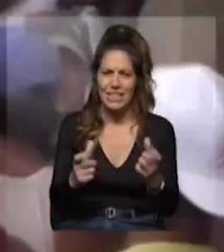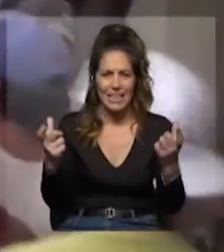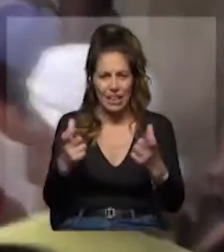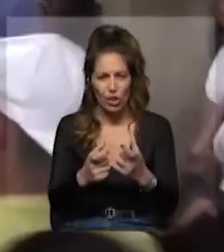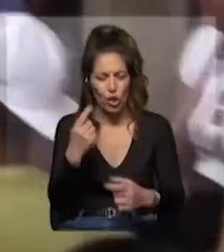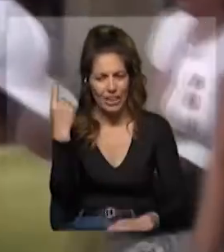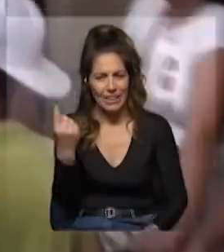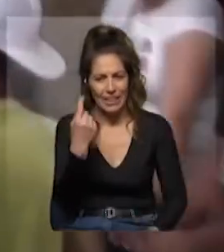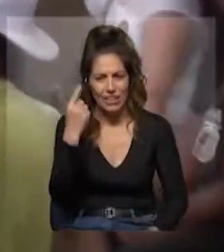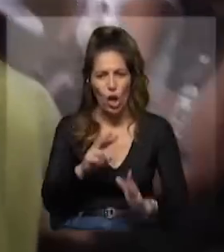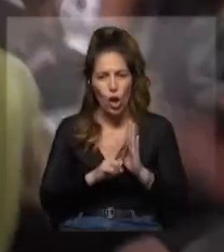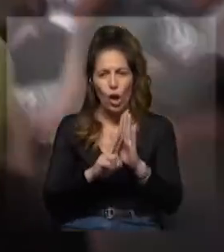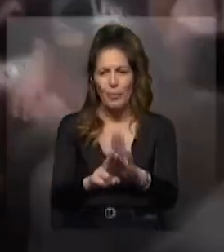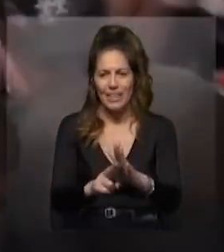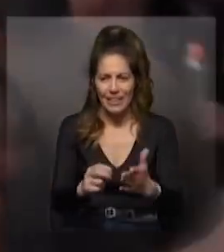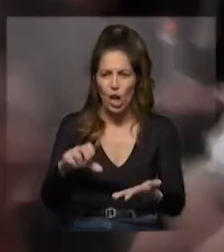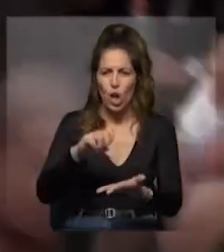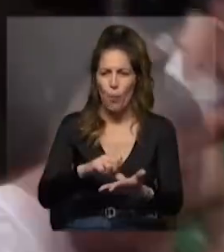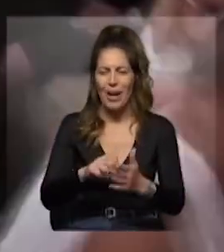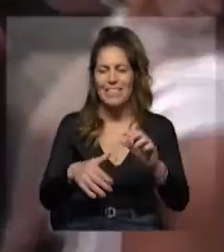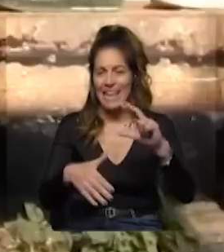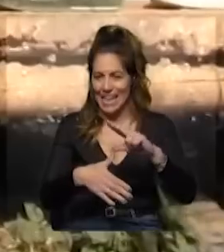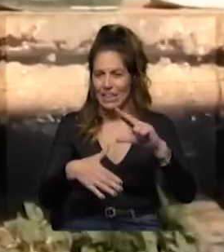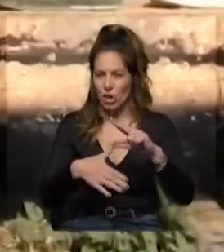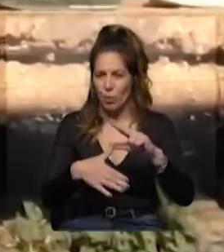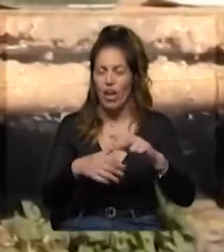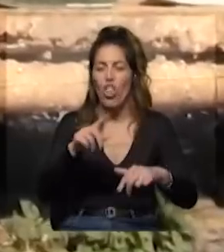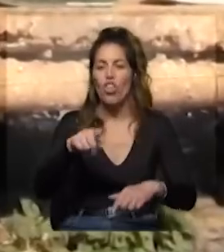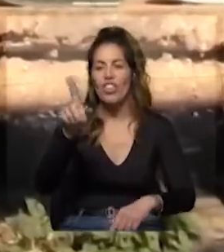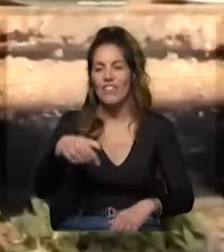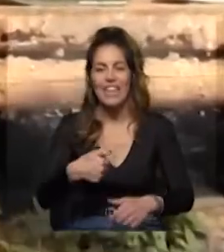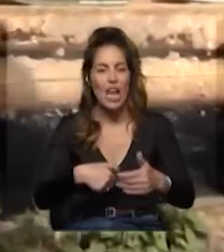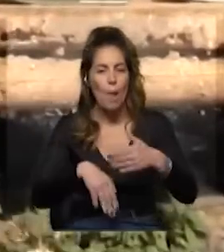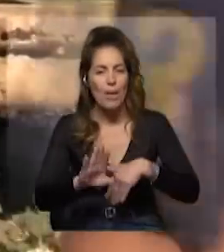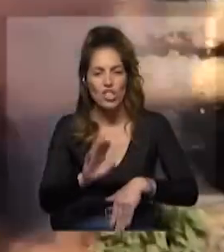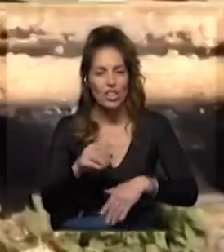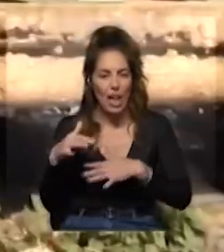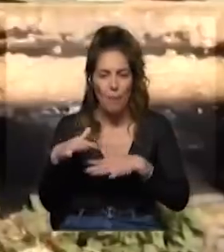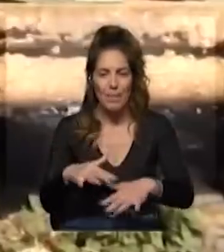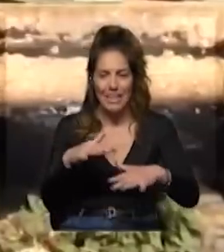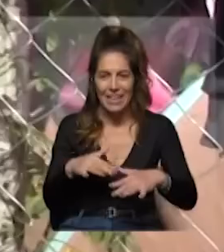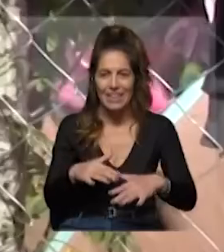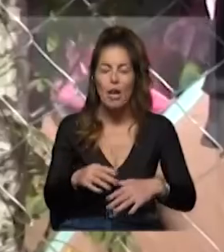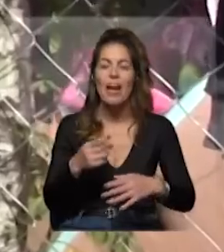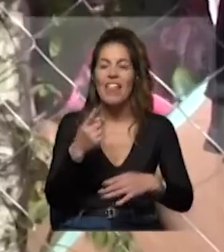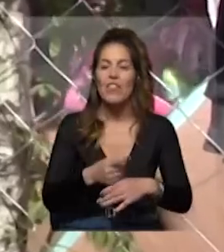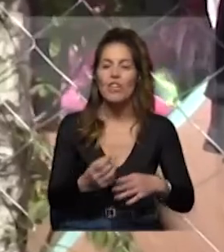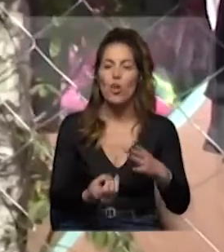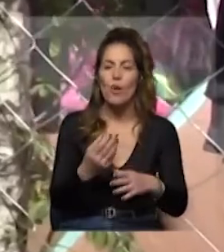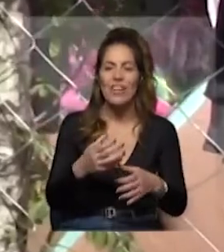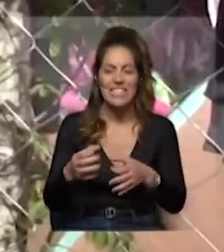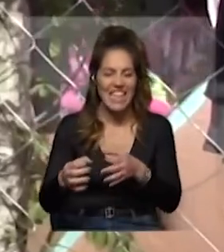internacional con representantes de los países latinoamericanos de donde proceden la mayor parte de los migrantes para definir nuevas